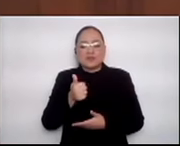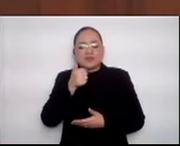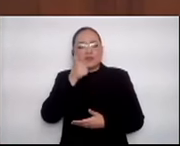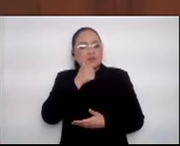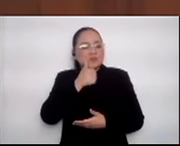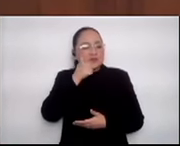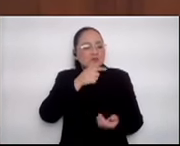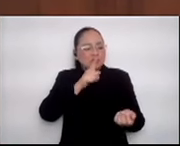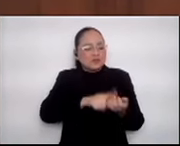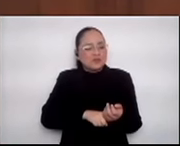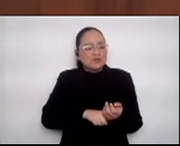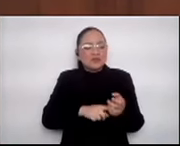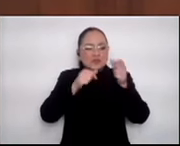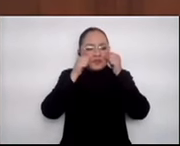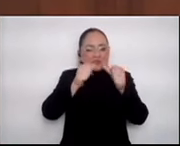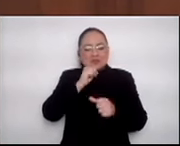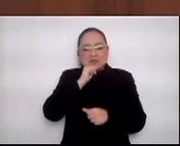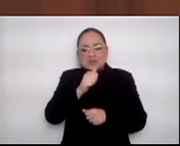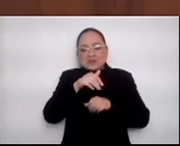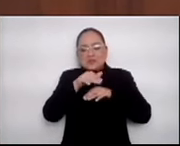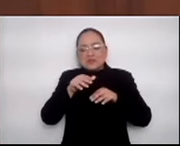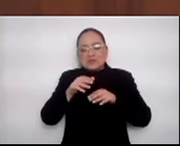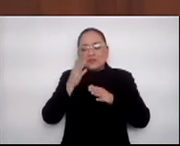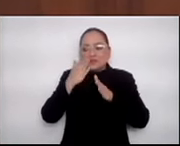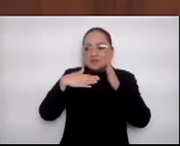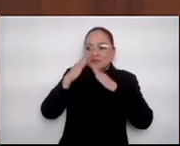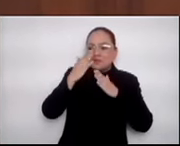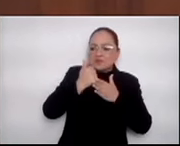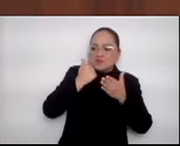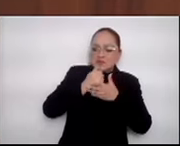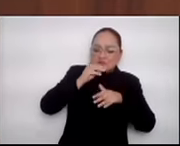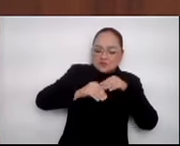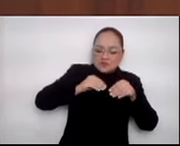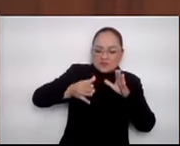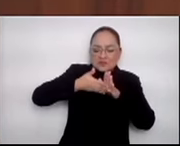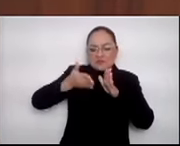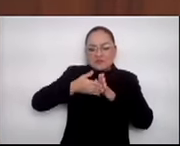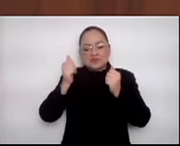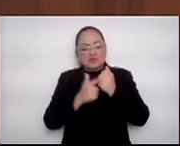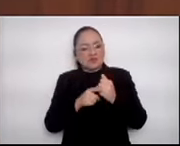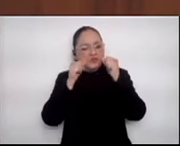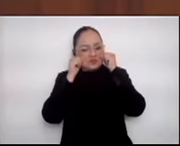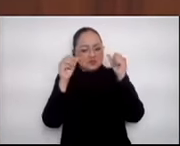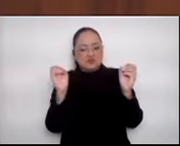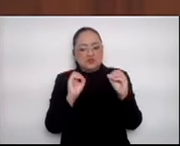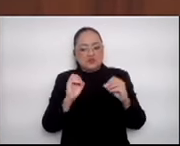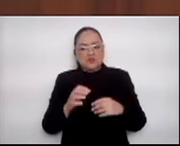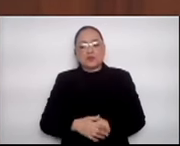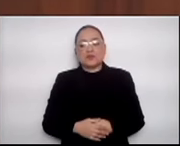es olvidada en el ámbito de desarrollo urbano y obra pública. Asevero lo